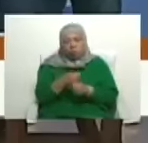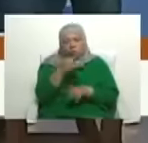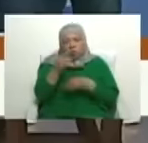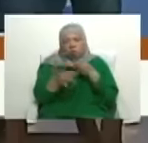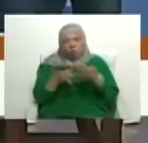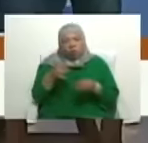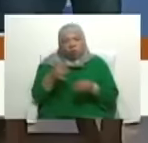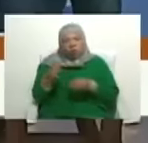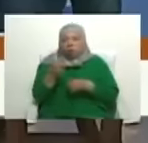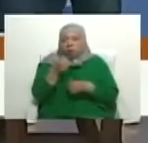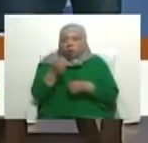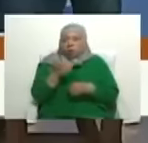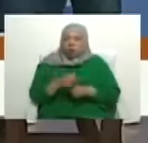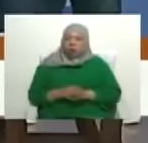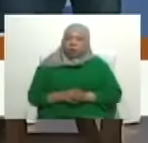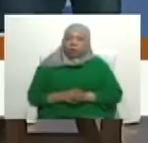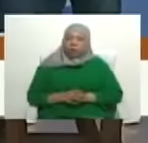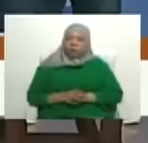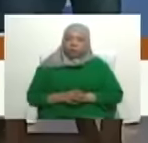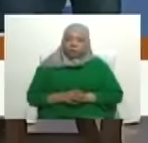todas las conversaciones.